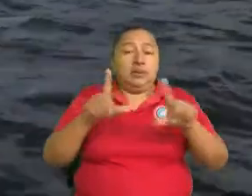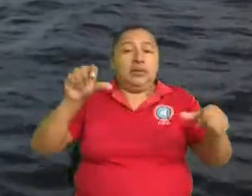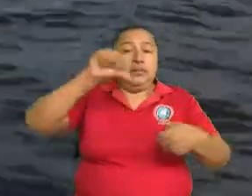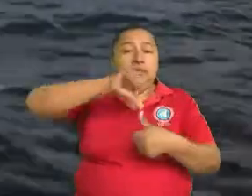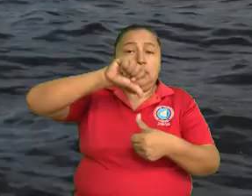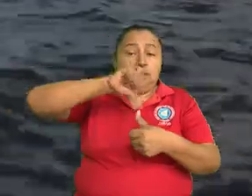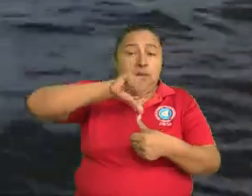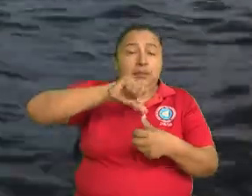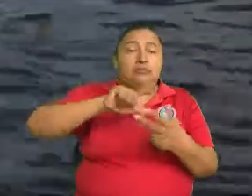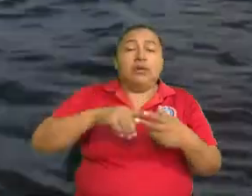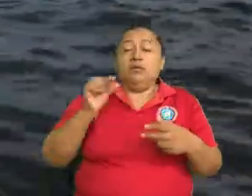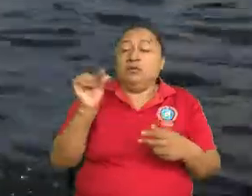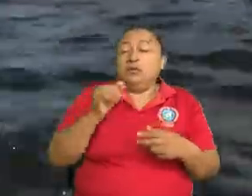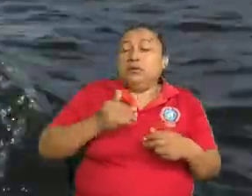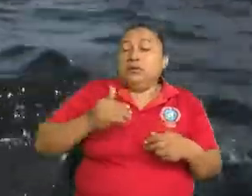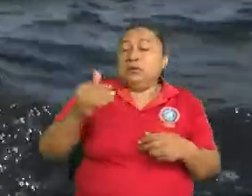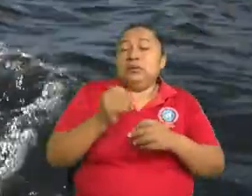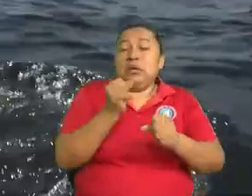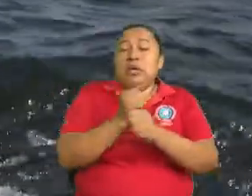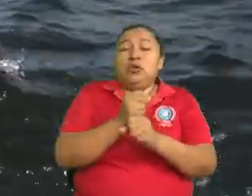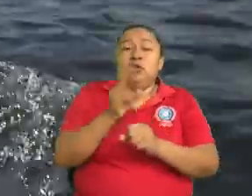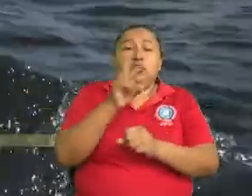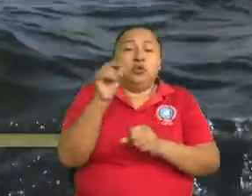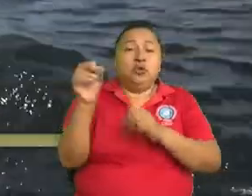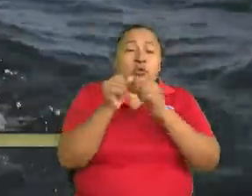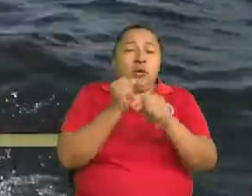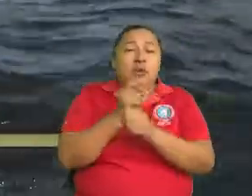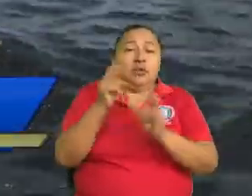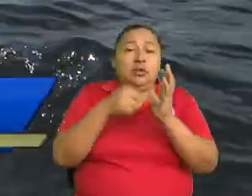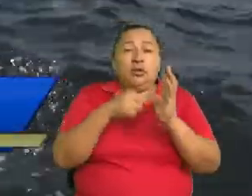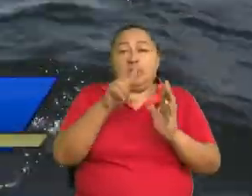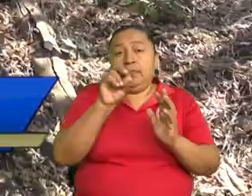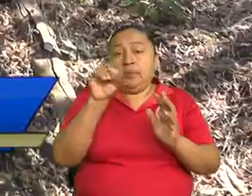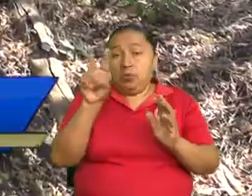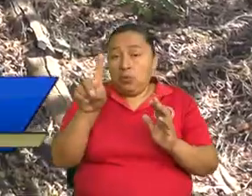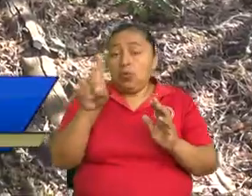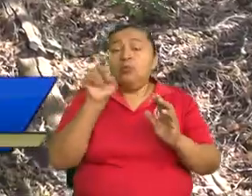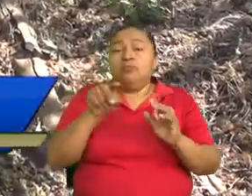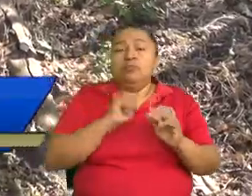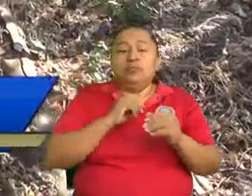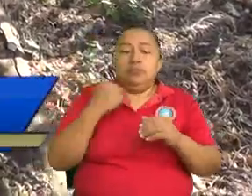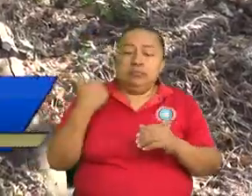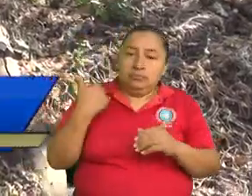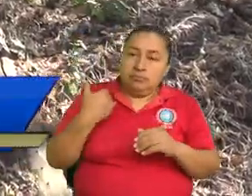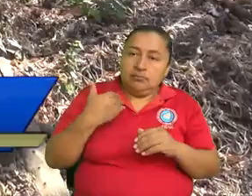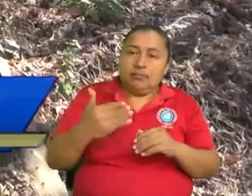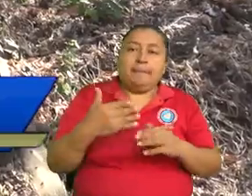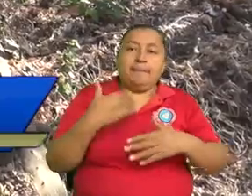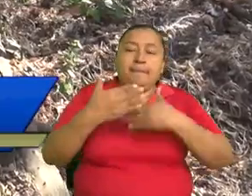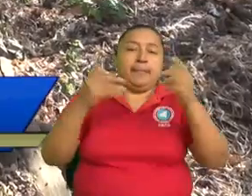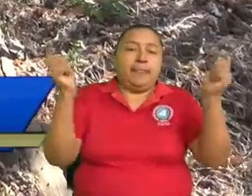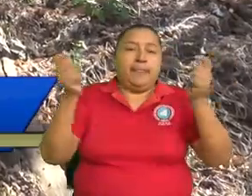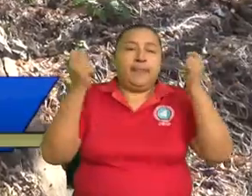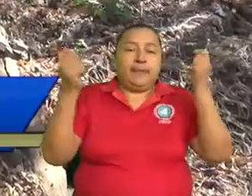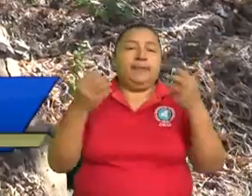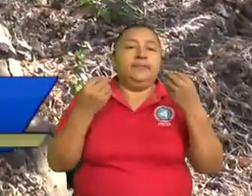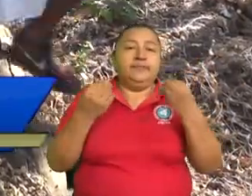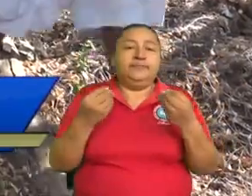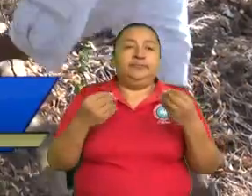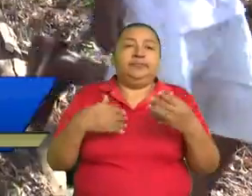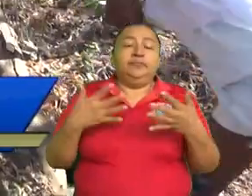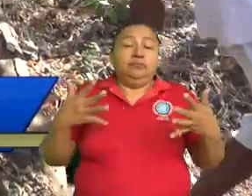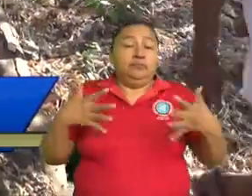ya al bicentenario en el año 2021. Y avanzar, pues estamos celebrándolo